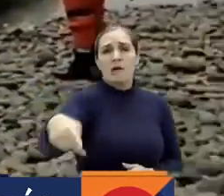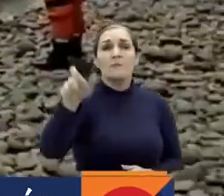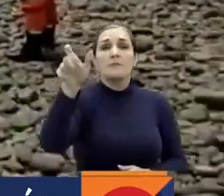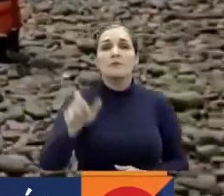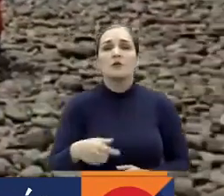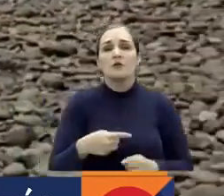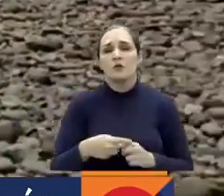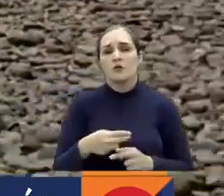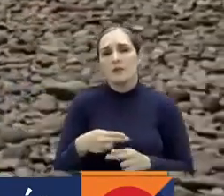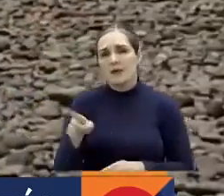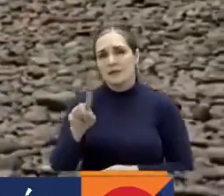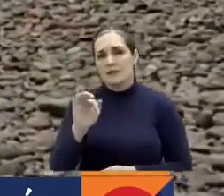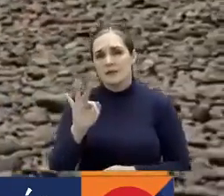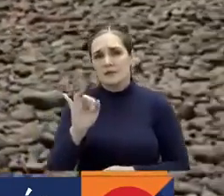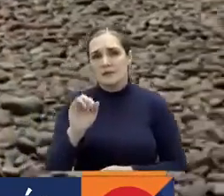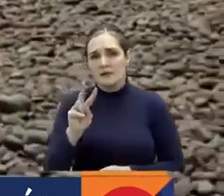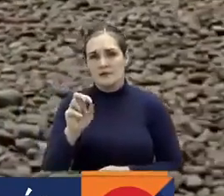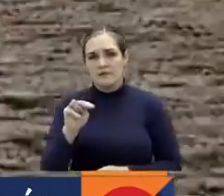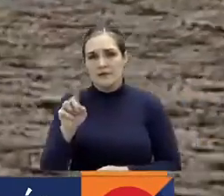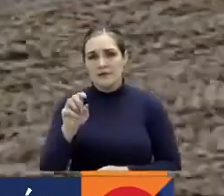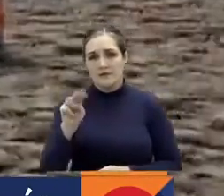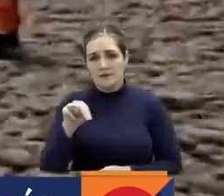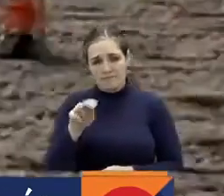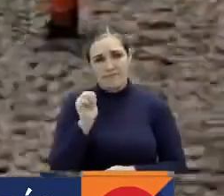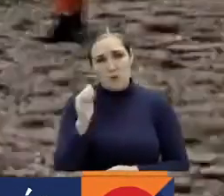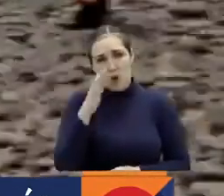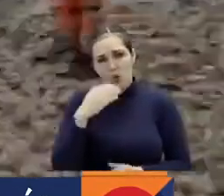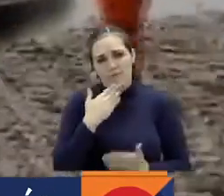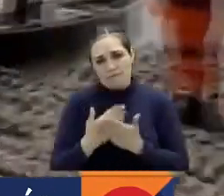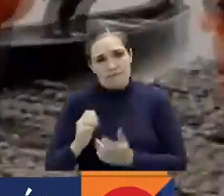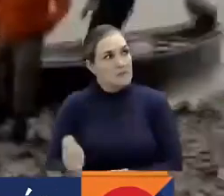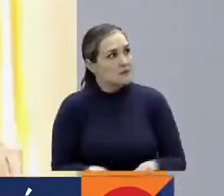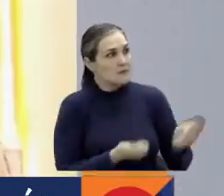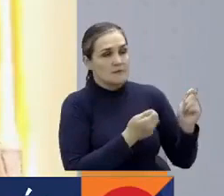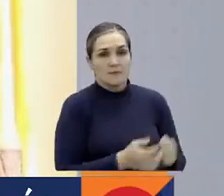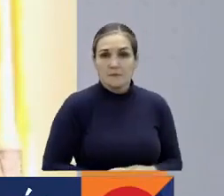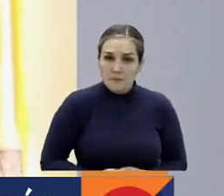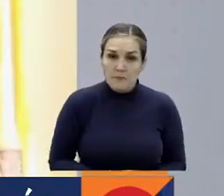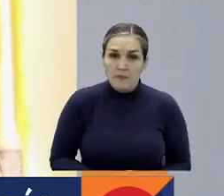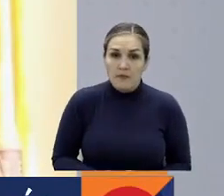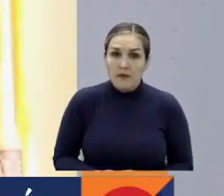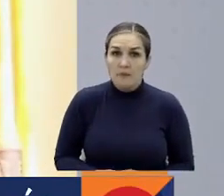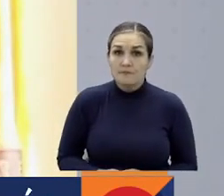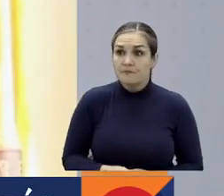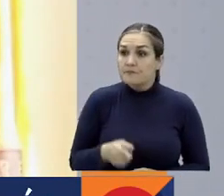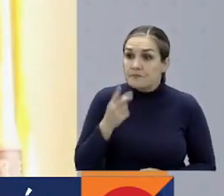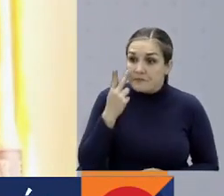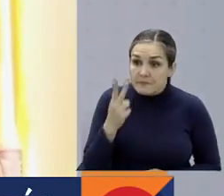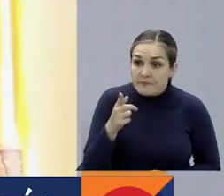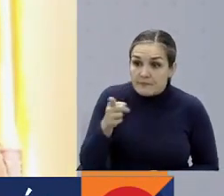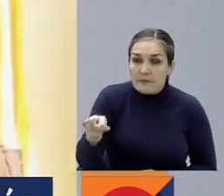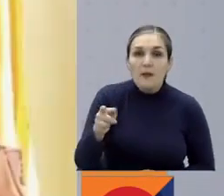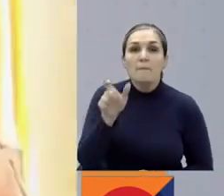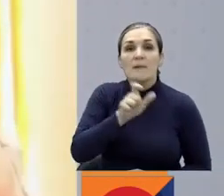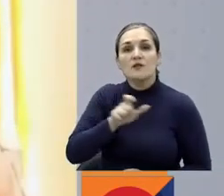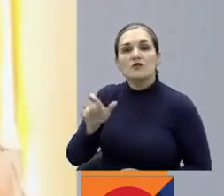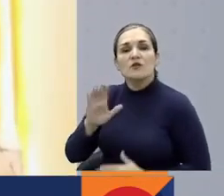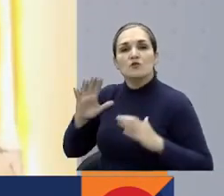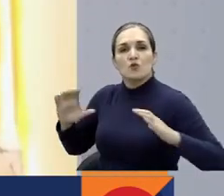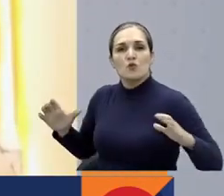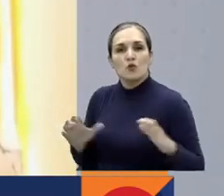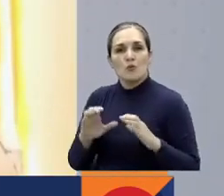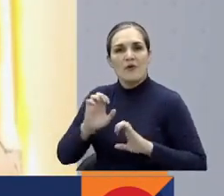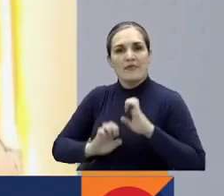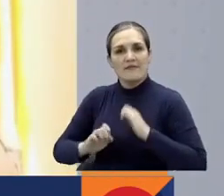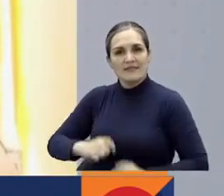como Stevenson Martínez, el hombre desaparecido. Hacia el lugar se dirigen los voluntarios de la Defensa Civil de Puerto